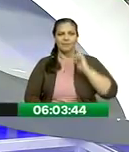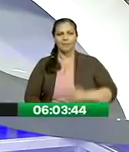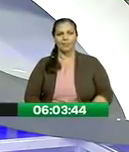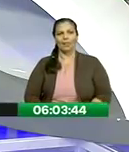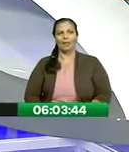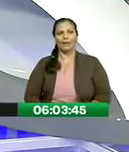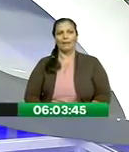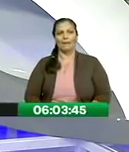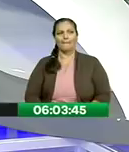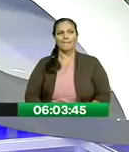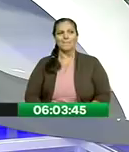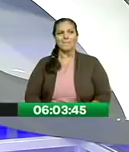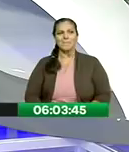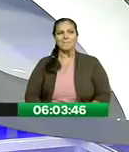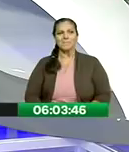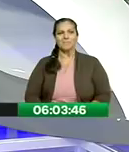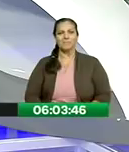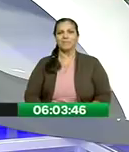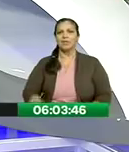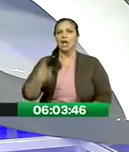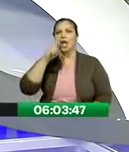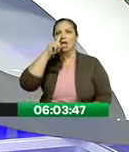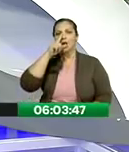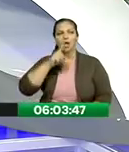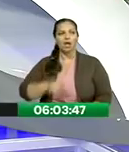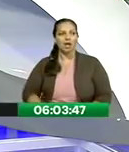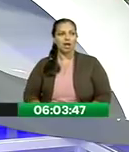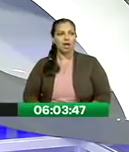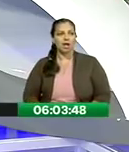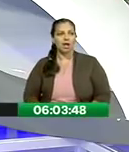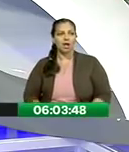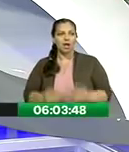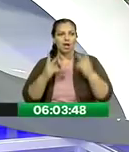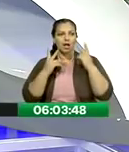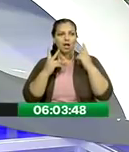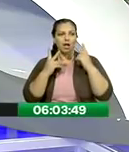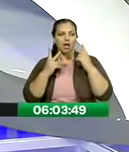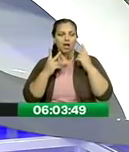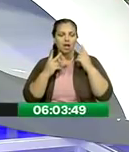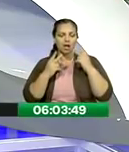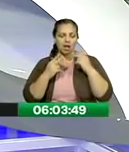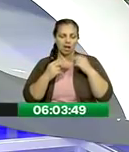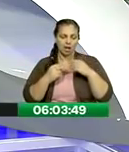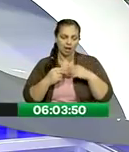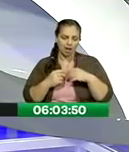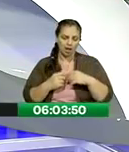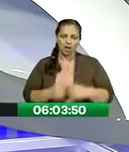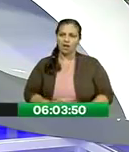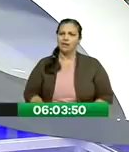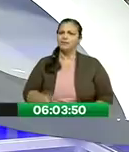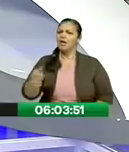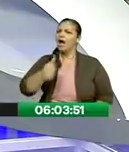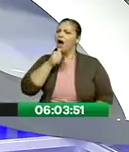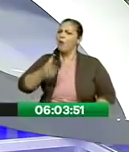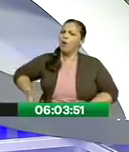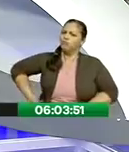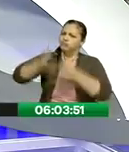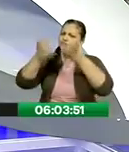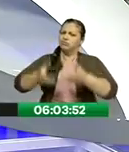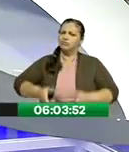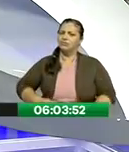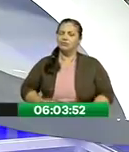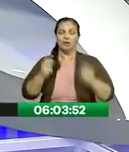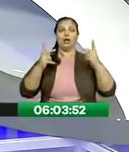Ven, te está durmiendo este pan de pascua. Échale abuela este pan de pascua. Chiquilín, póngale un